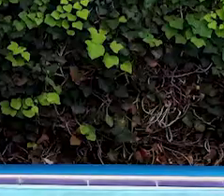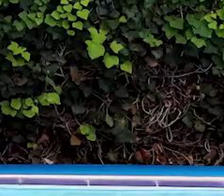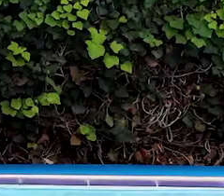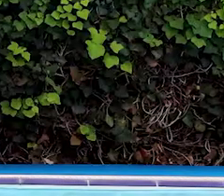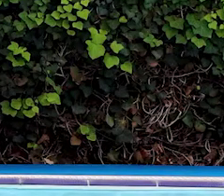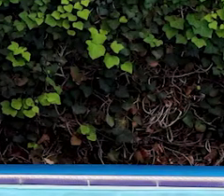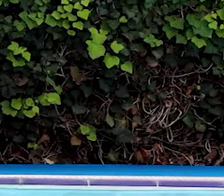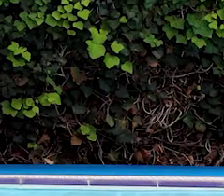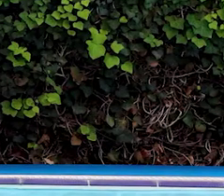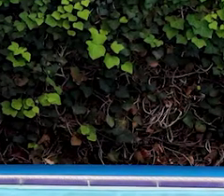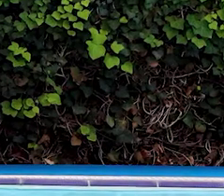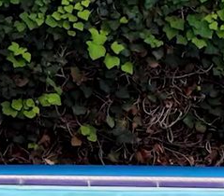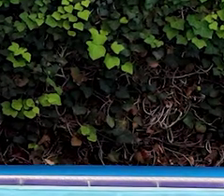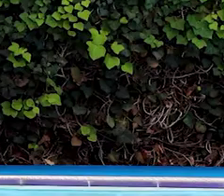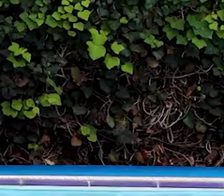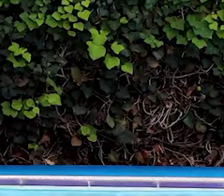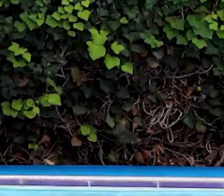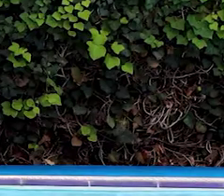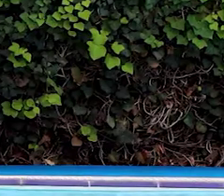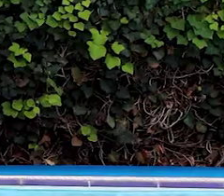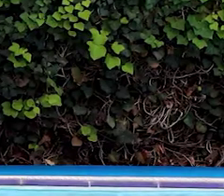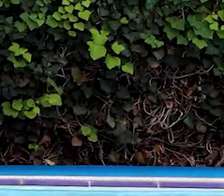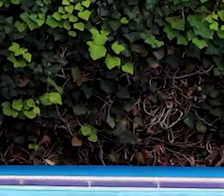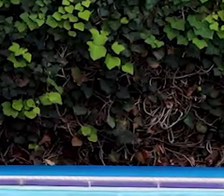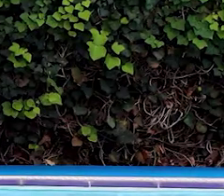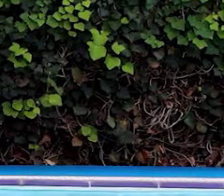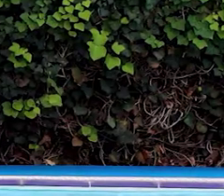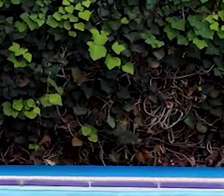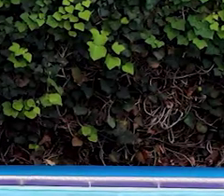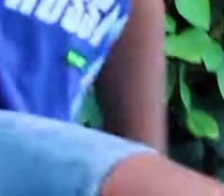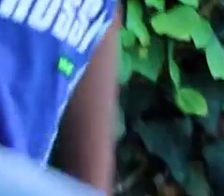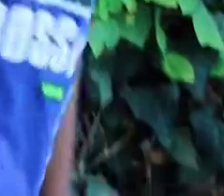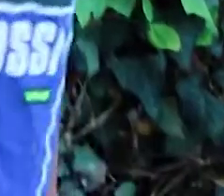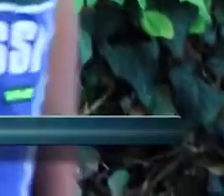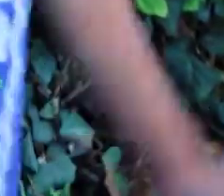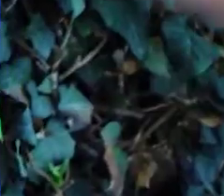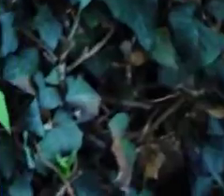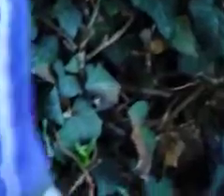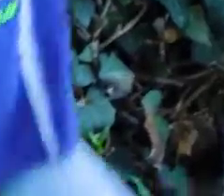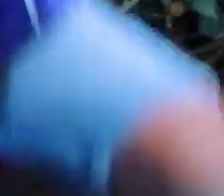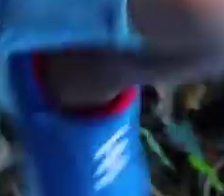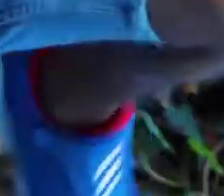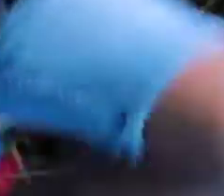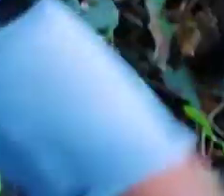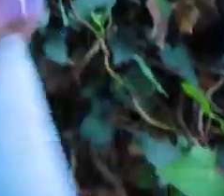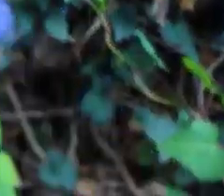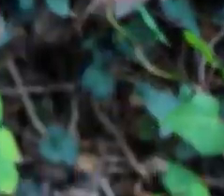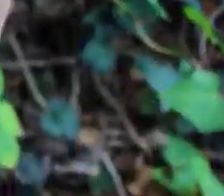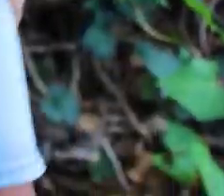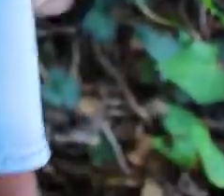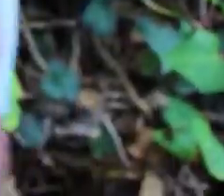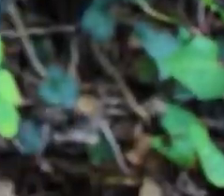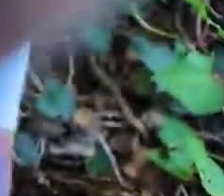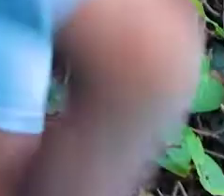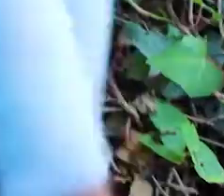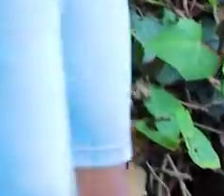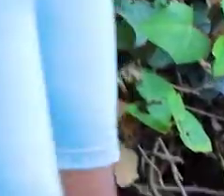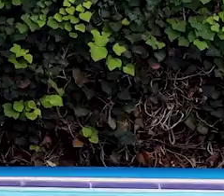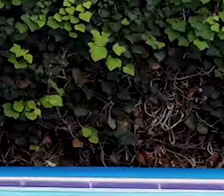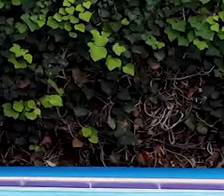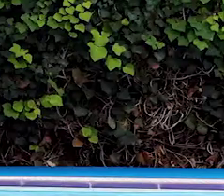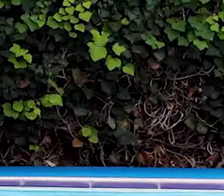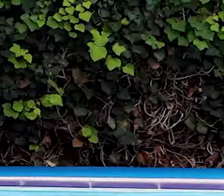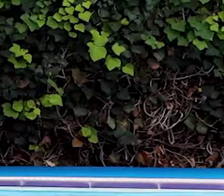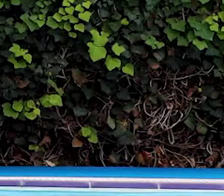Nos ponemos en posición y elevamos rodilla derecha, mano derecha. Muy bien, izquierda. Muy